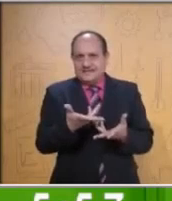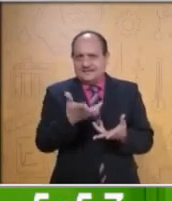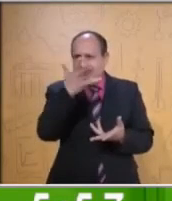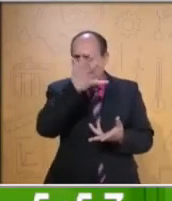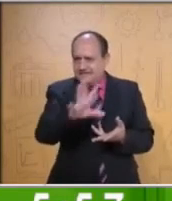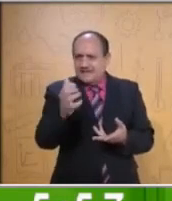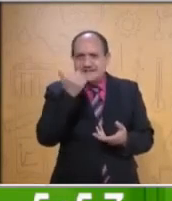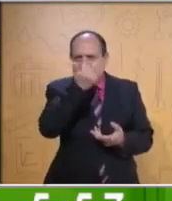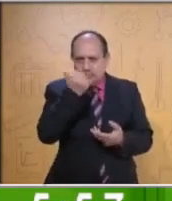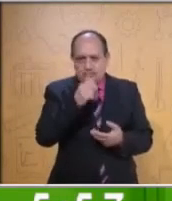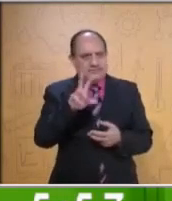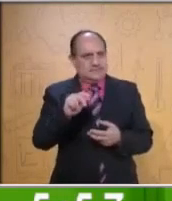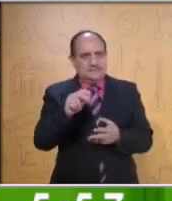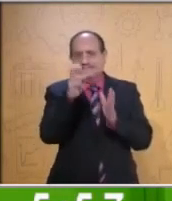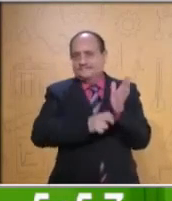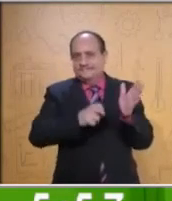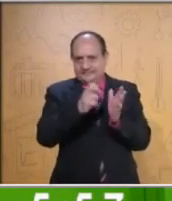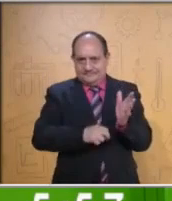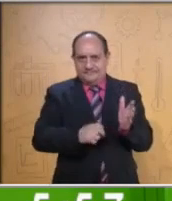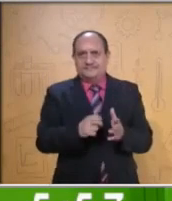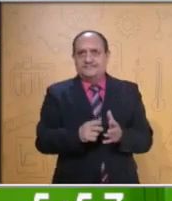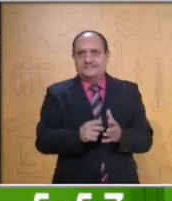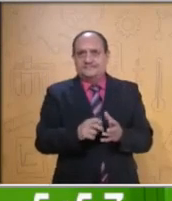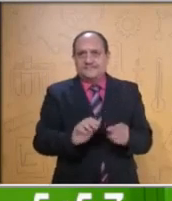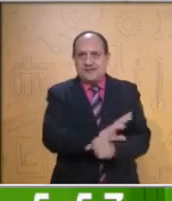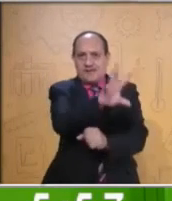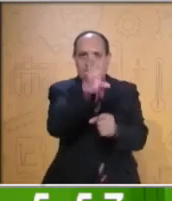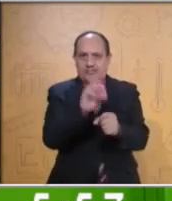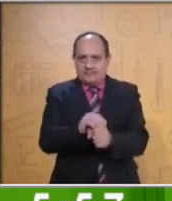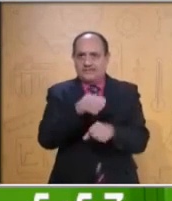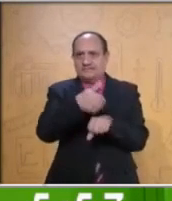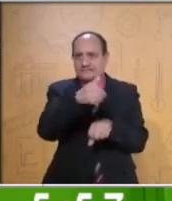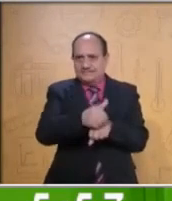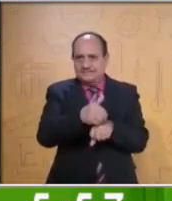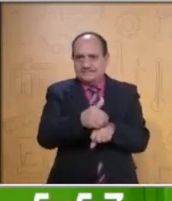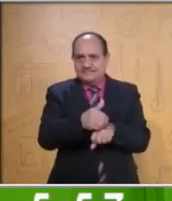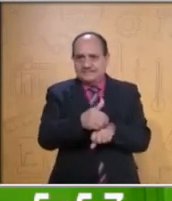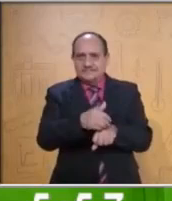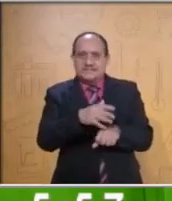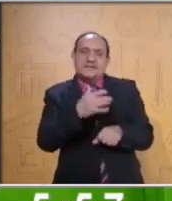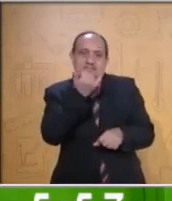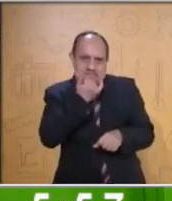alumnos, muchachos. Revisen cuál es el total, ¿sí? Aquí nosotros,